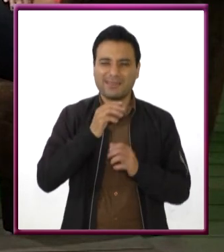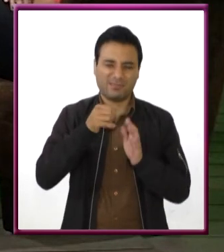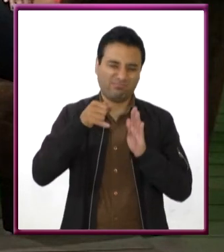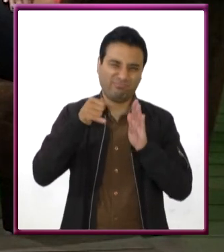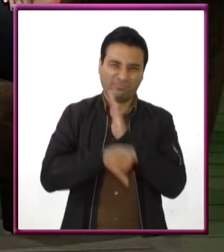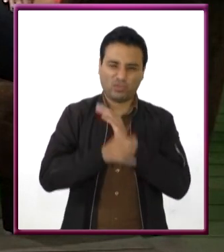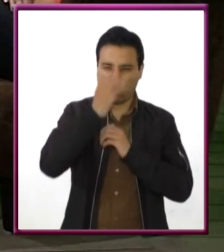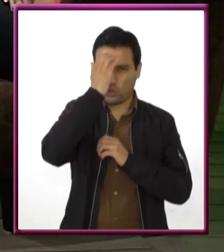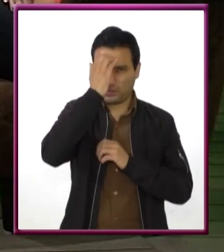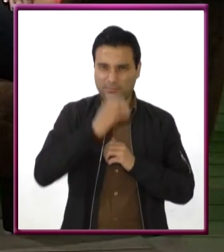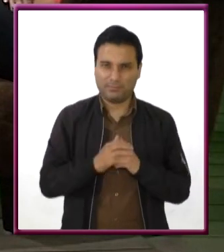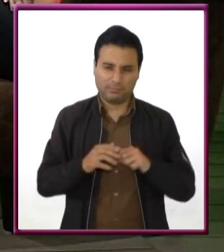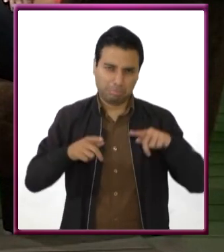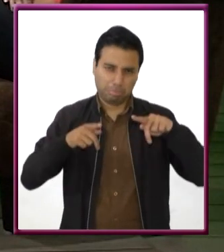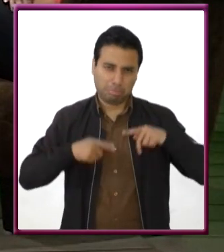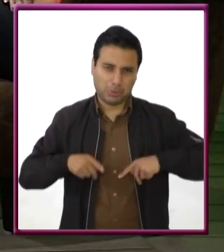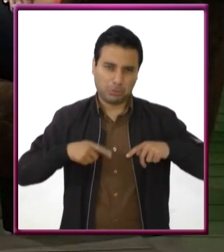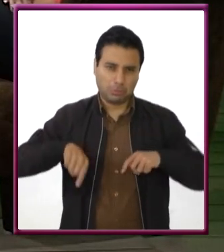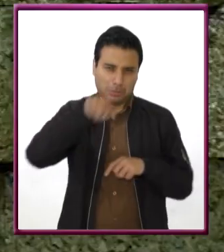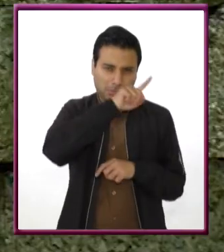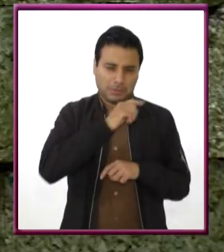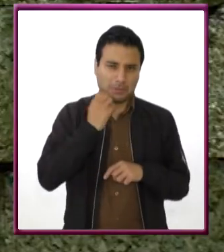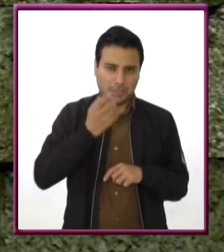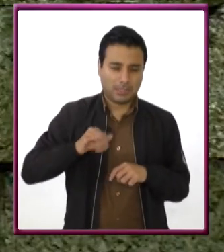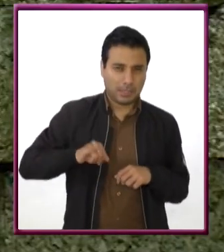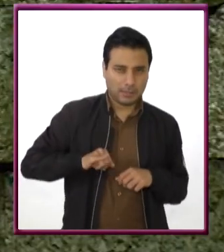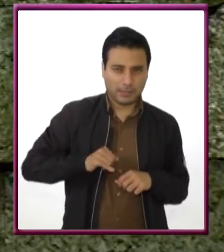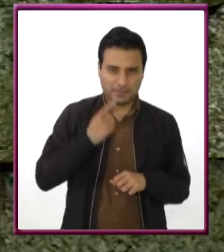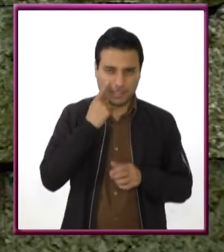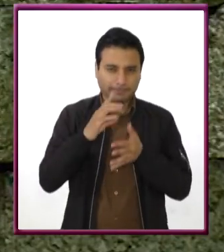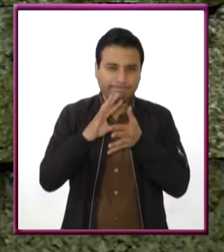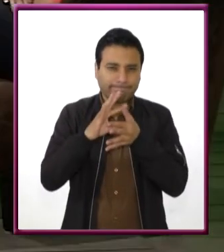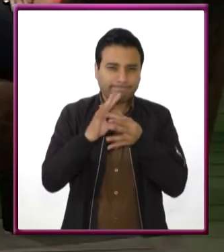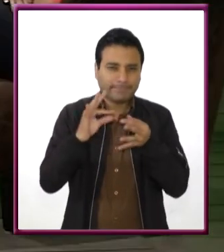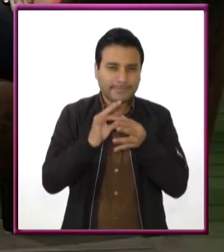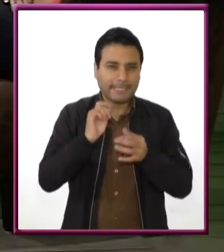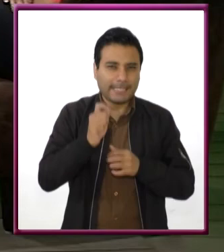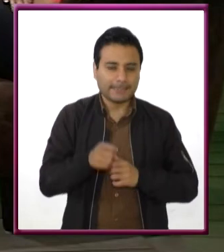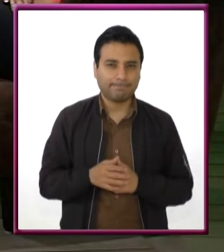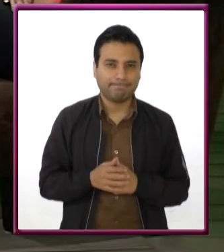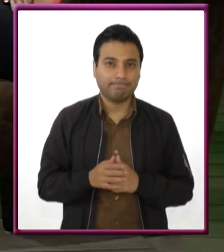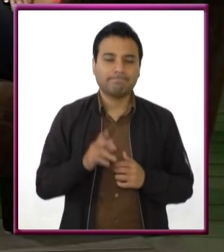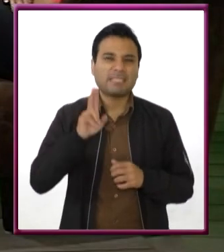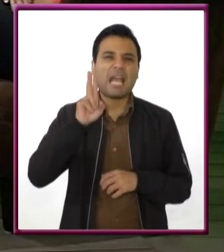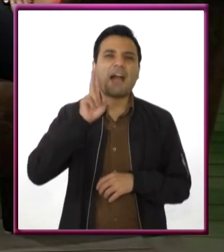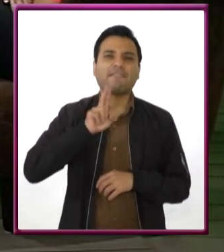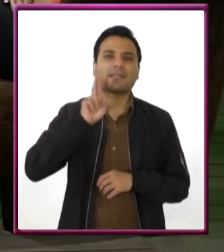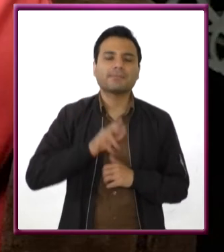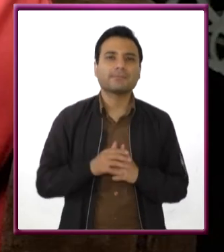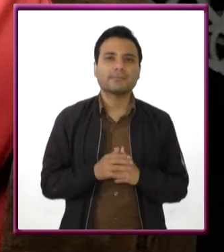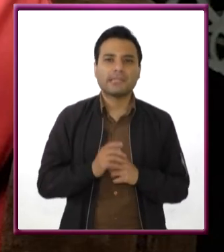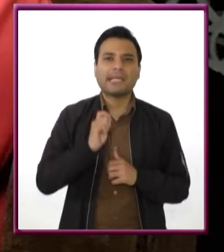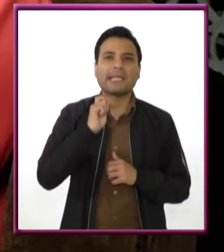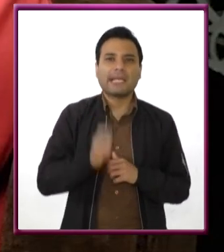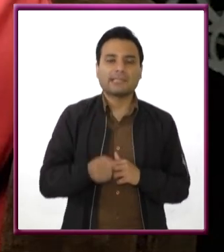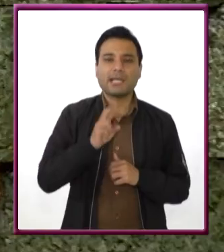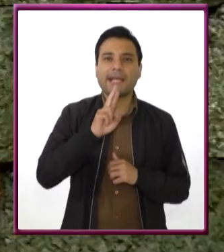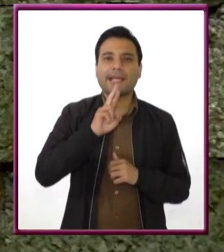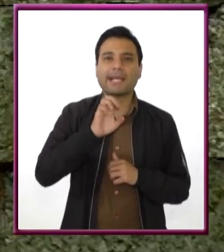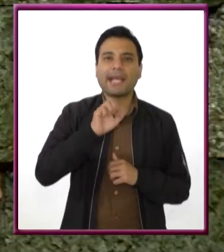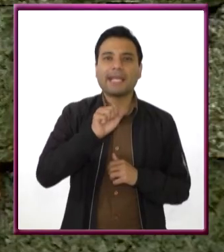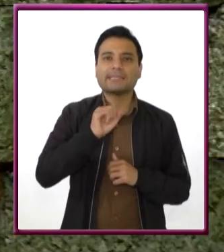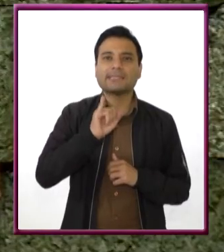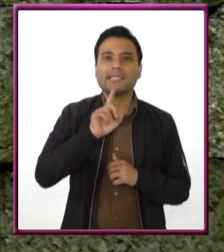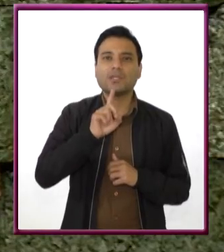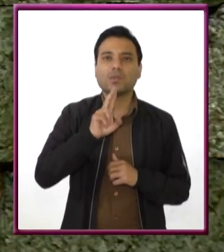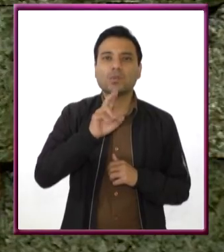que seguramente le interesan a nuestros televidentes y que aquí vamos a definir, a desmenuzar. Para empezar, ¿qué les parece definir qué son los residuos? ¿Qué